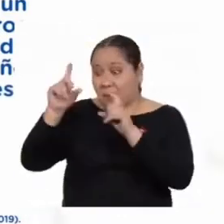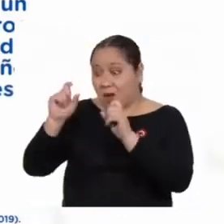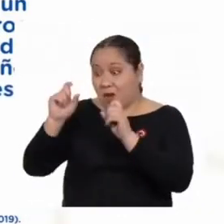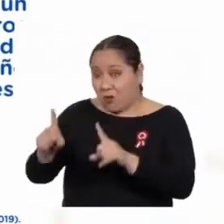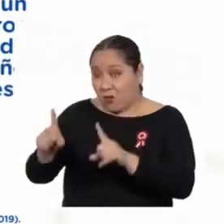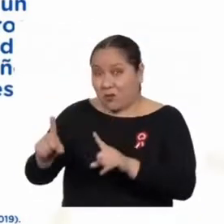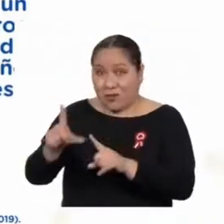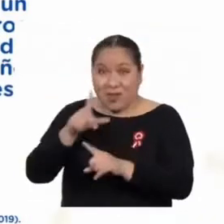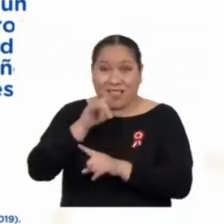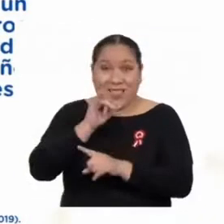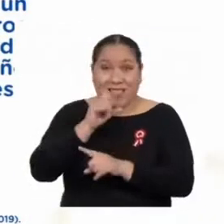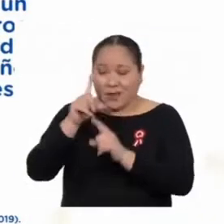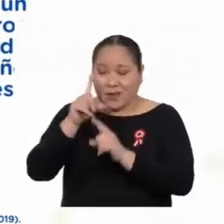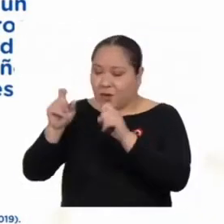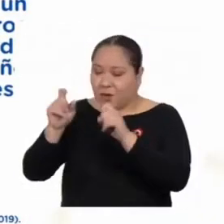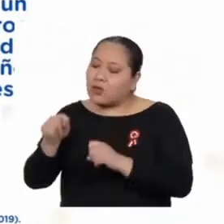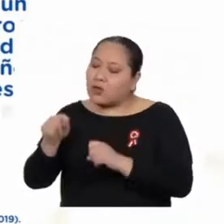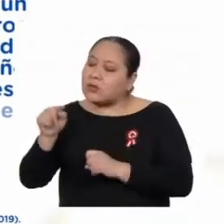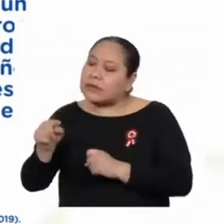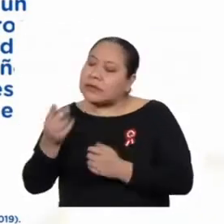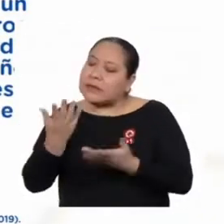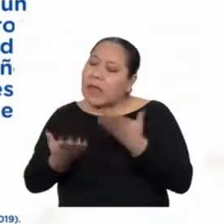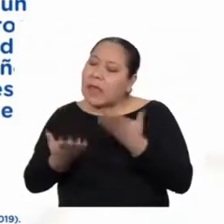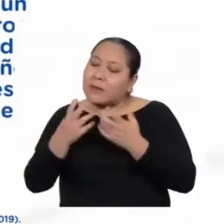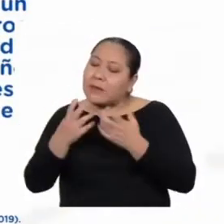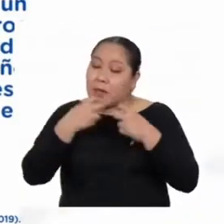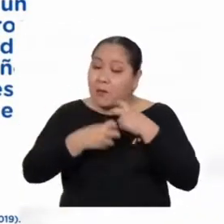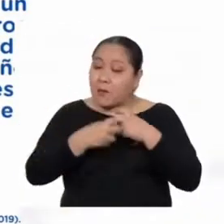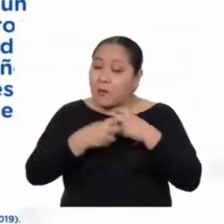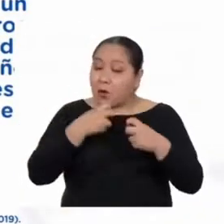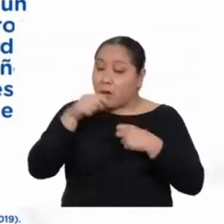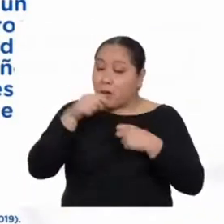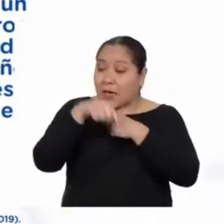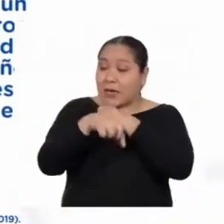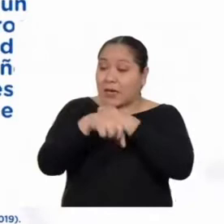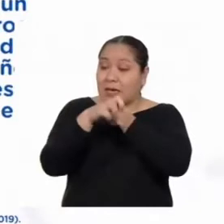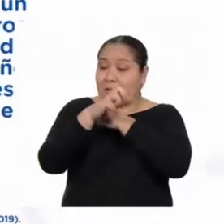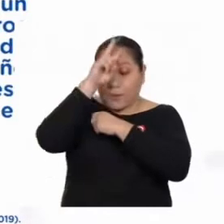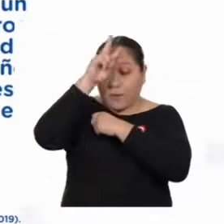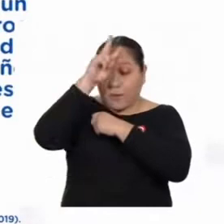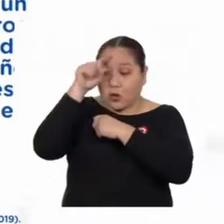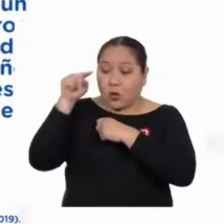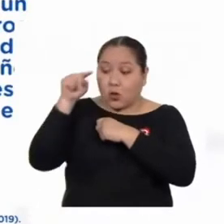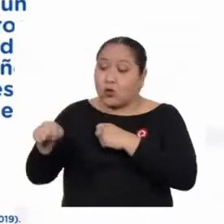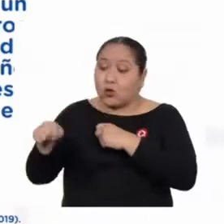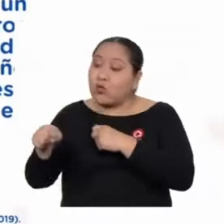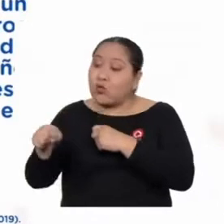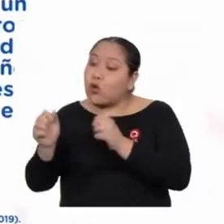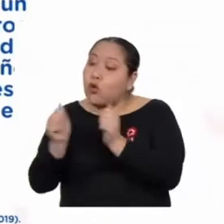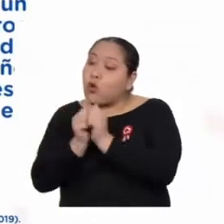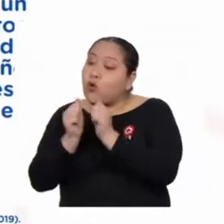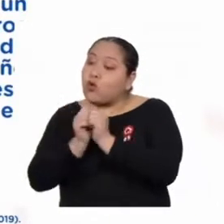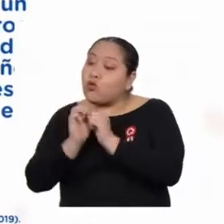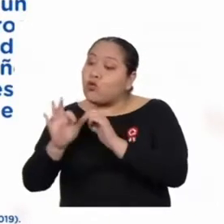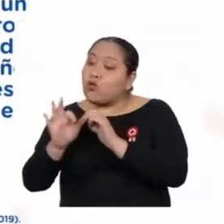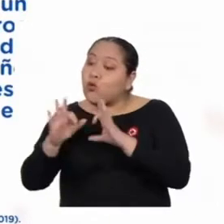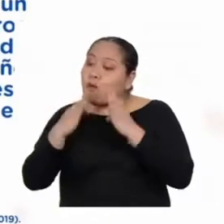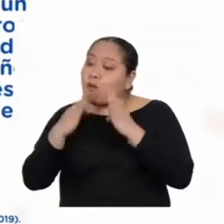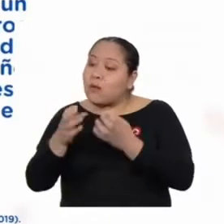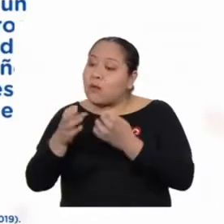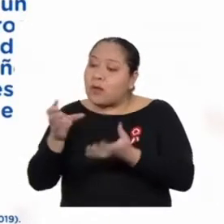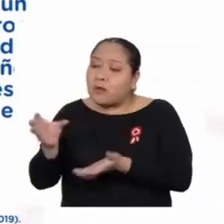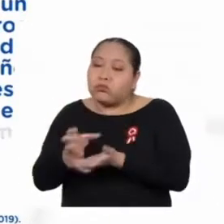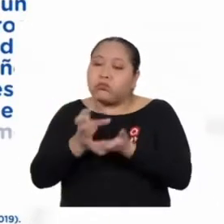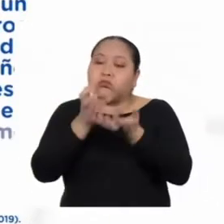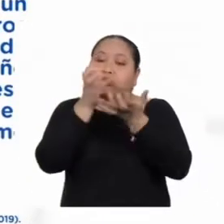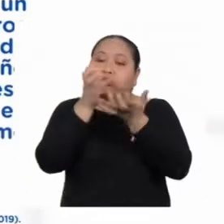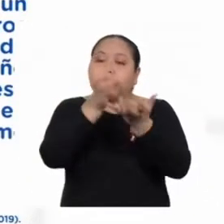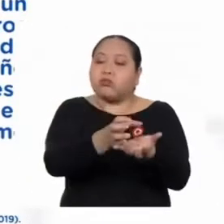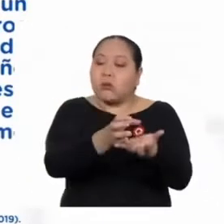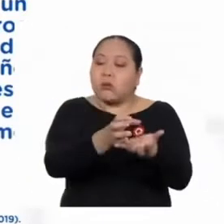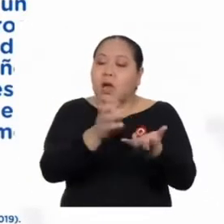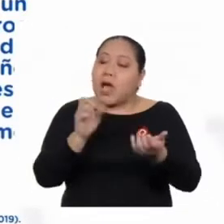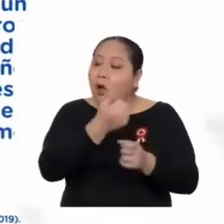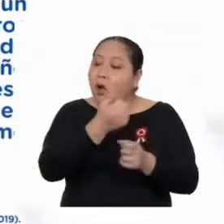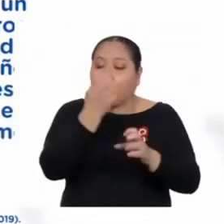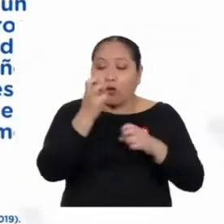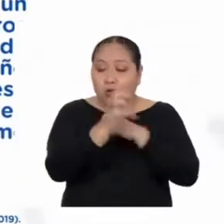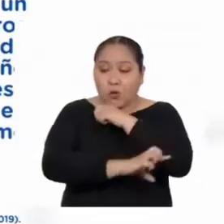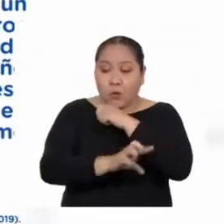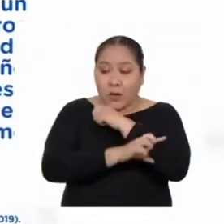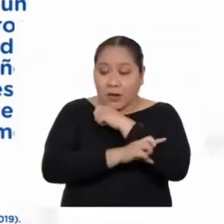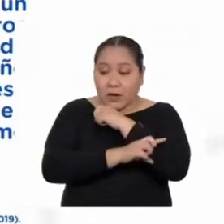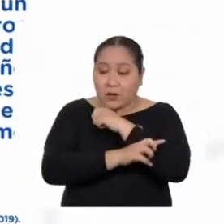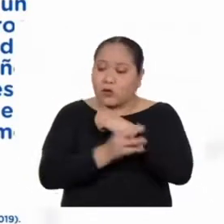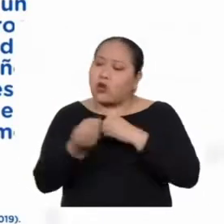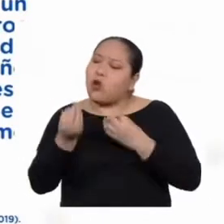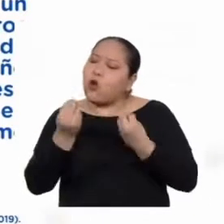preguntó, si hubiera algún problema en Perú y tuvieras que irte con tu familia a otro país, ¿cómo te